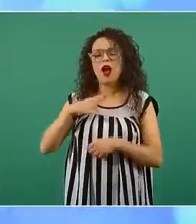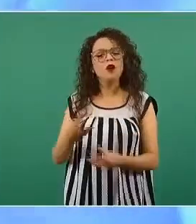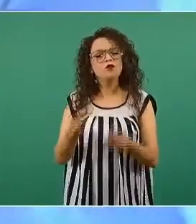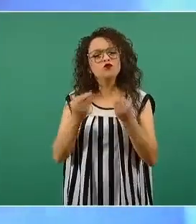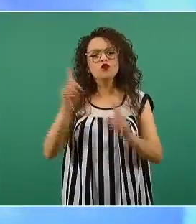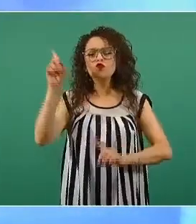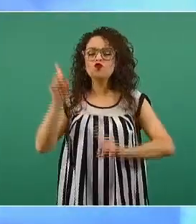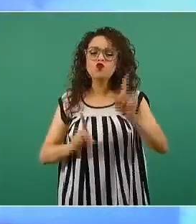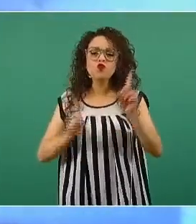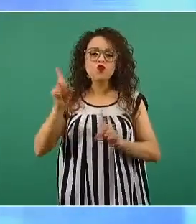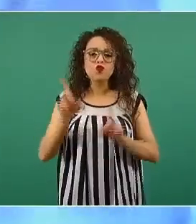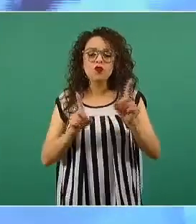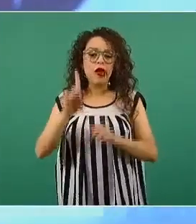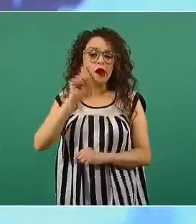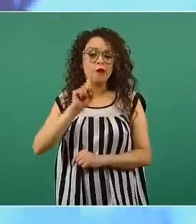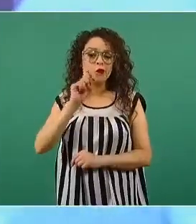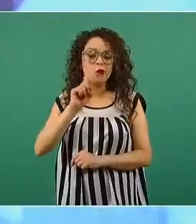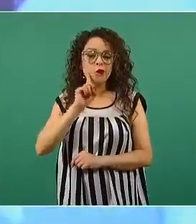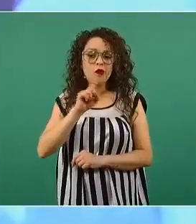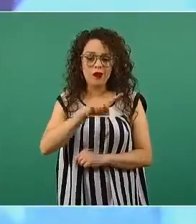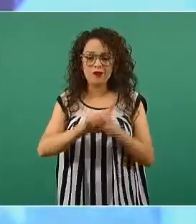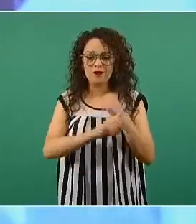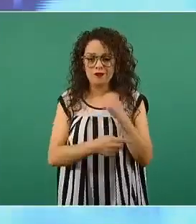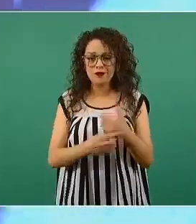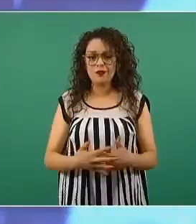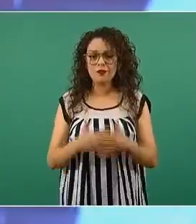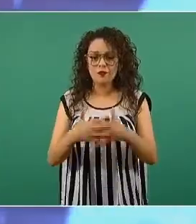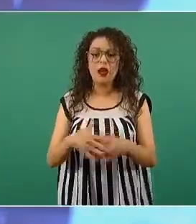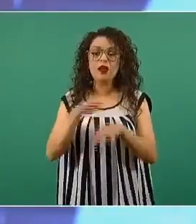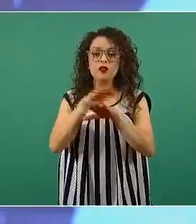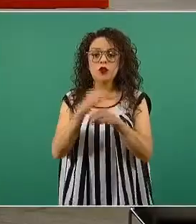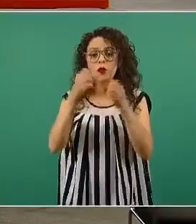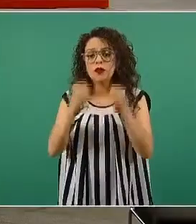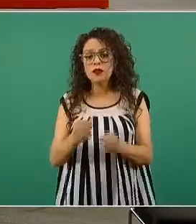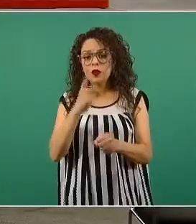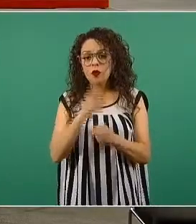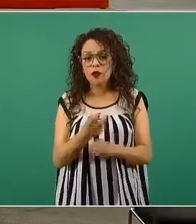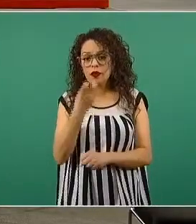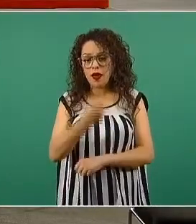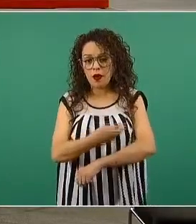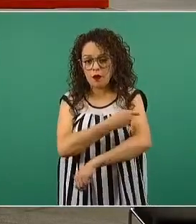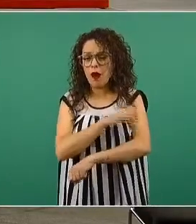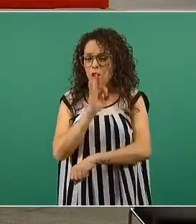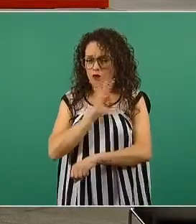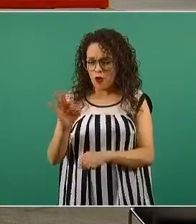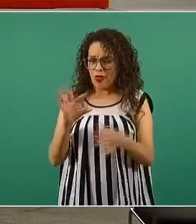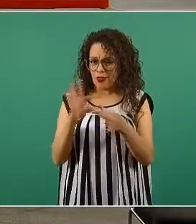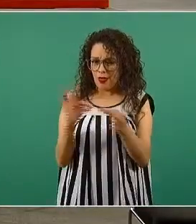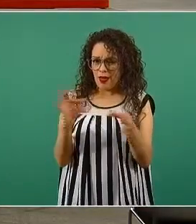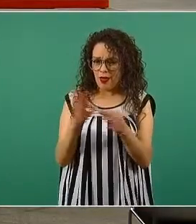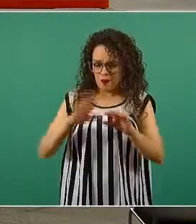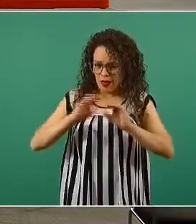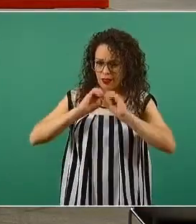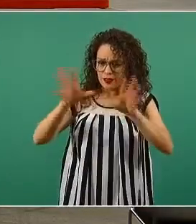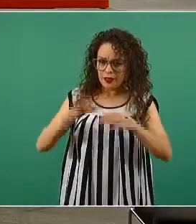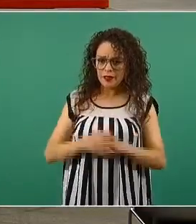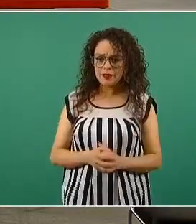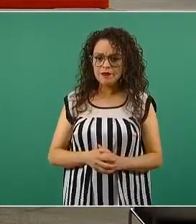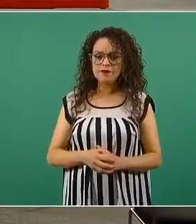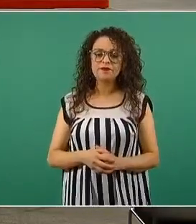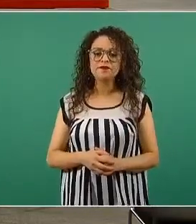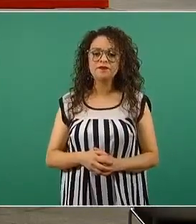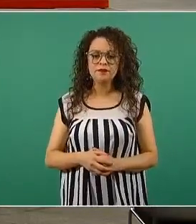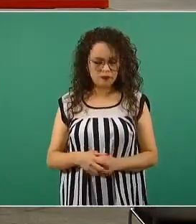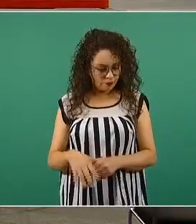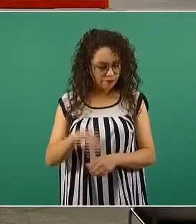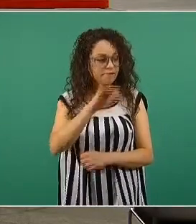las mujeres al respecto de la seguridad. ¿Podría compartirnos algunos detalles? Sí, el perfil de seguridad que se ha visto ya en